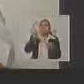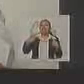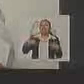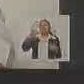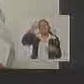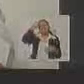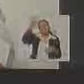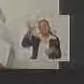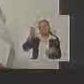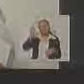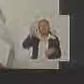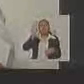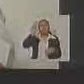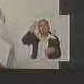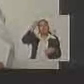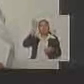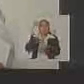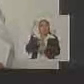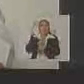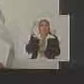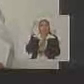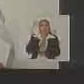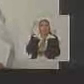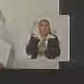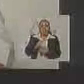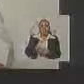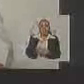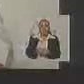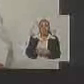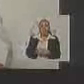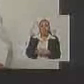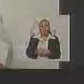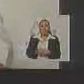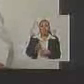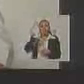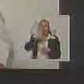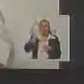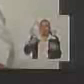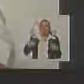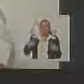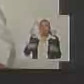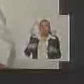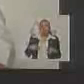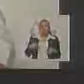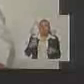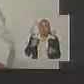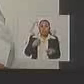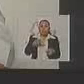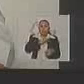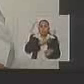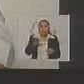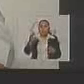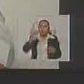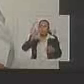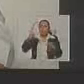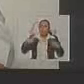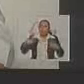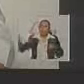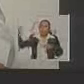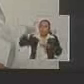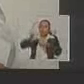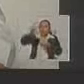cuenta, pero ellos son y forman parte de una comunidad en la cual yo la voy a integrar con mis